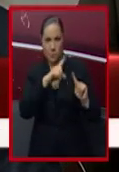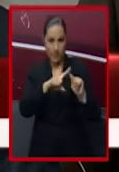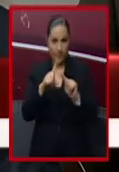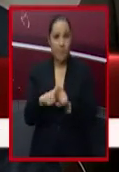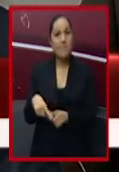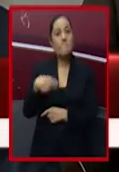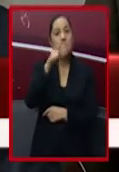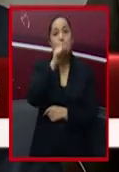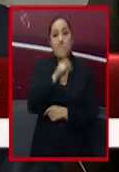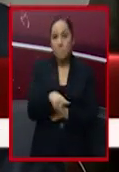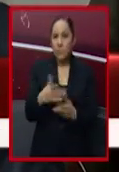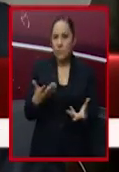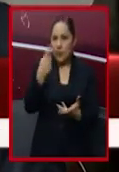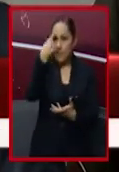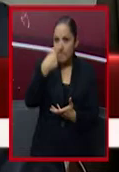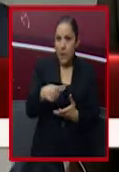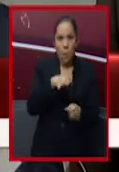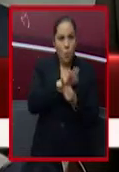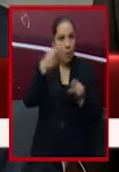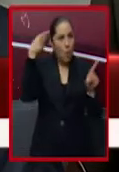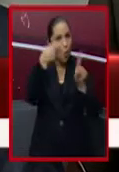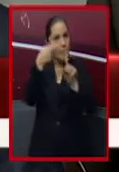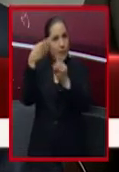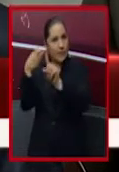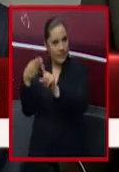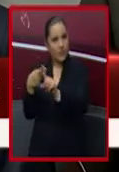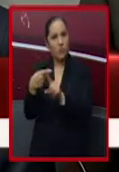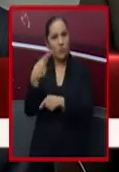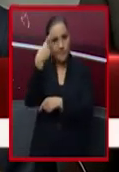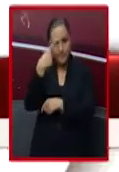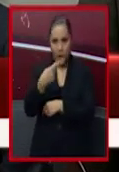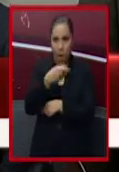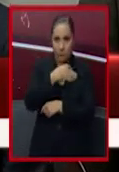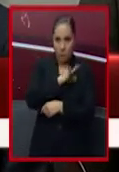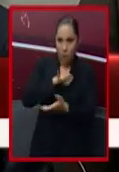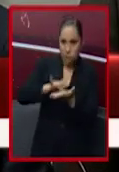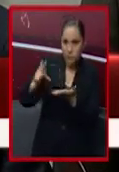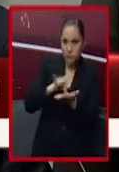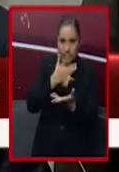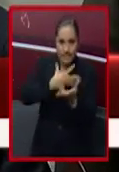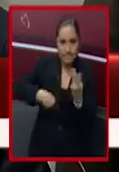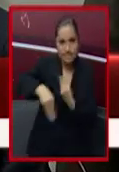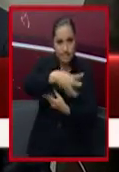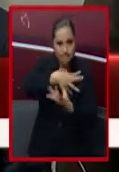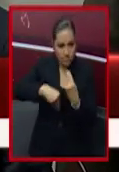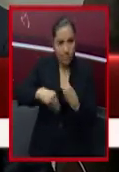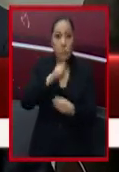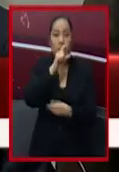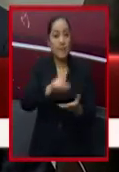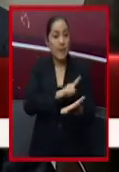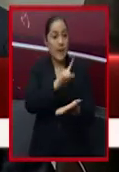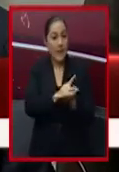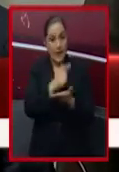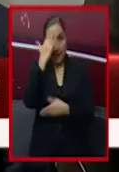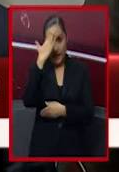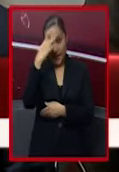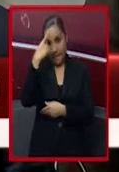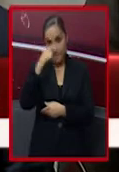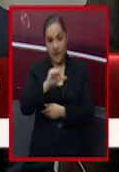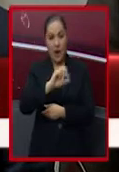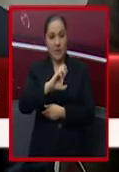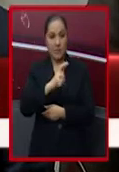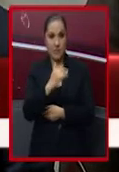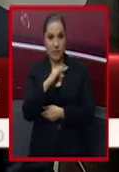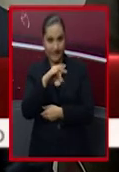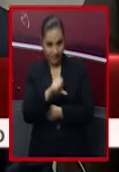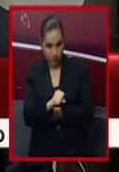implementación de los Objetivos de Desarrollo Sustentable. Ley General de Archivos, en este mismo rubro